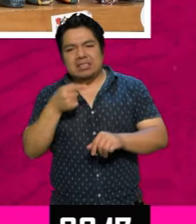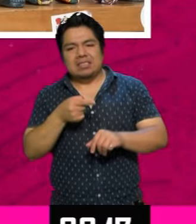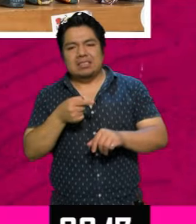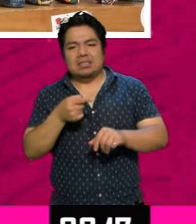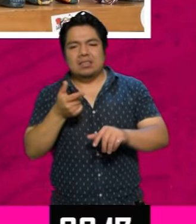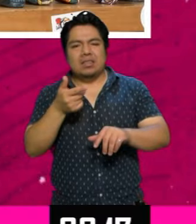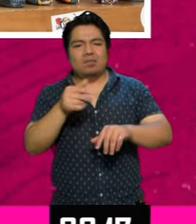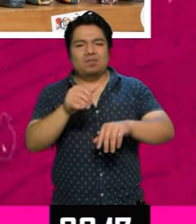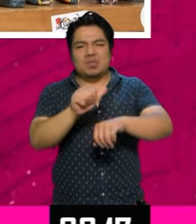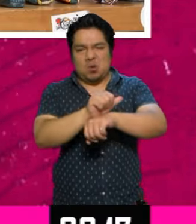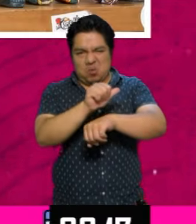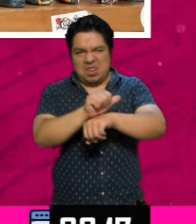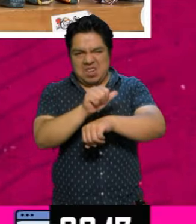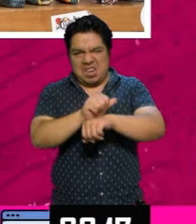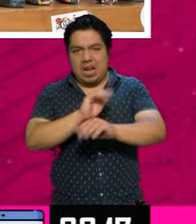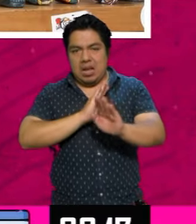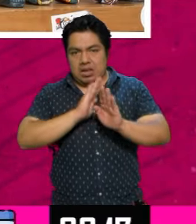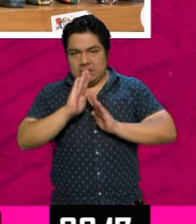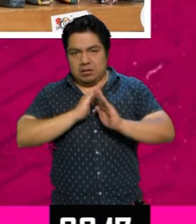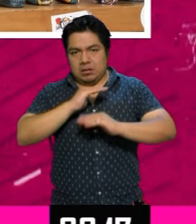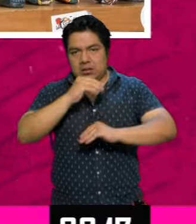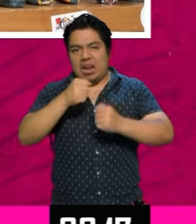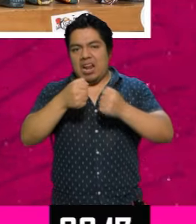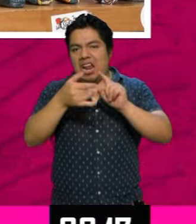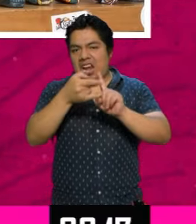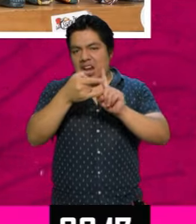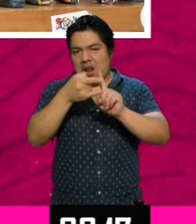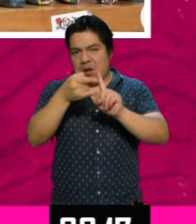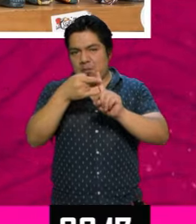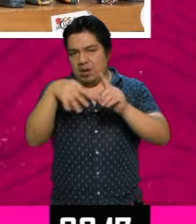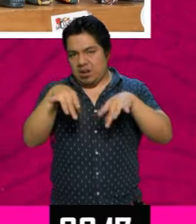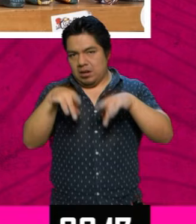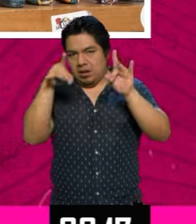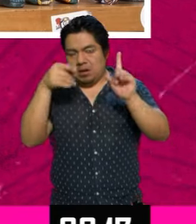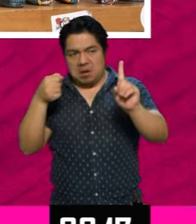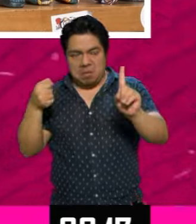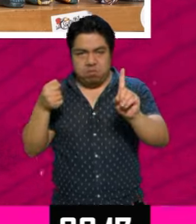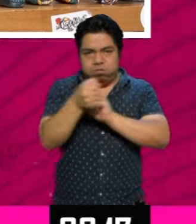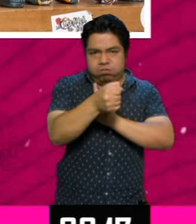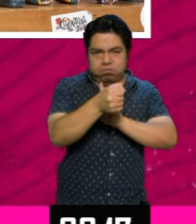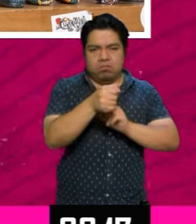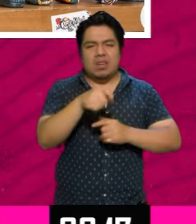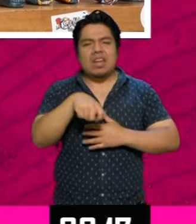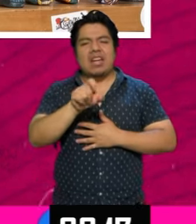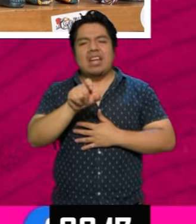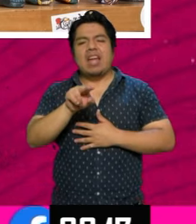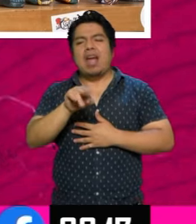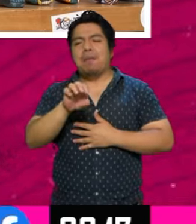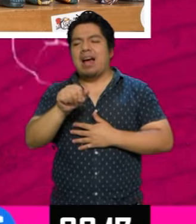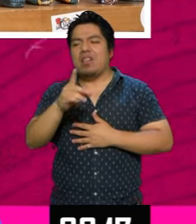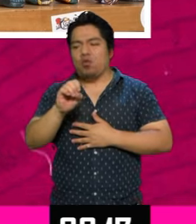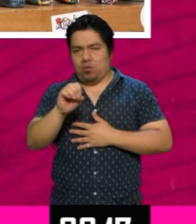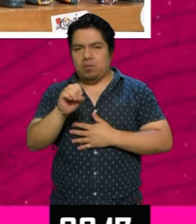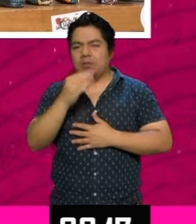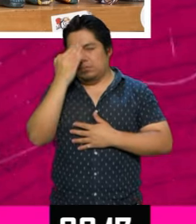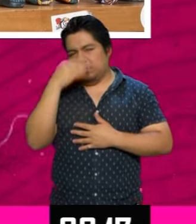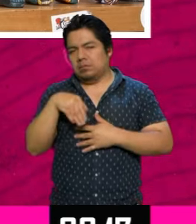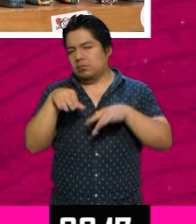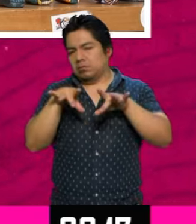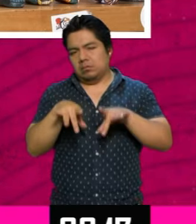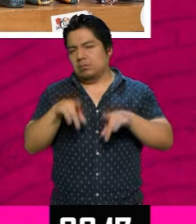digamos, de un carro militar a la puerta de entrada del Palacio Quemado, que es el edificio